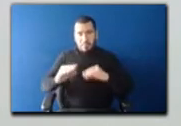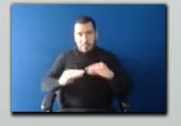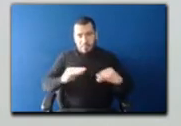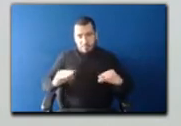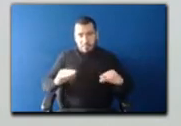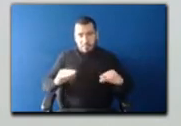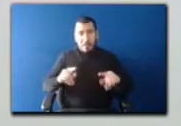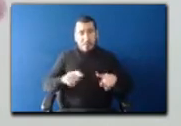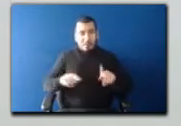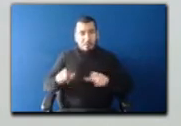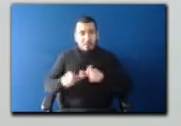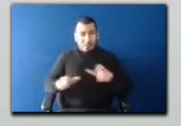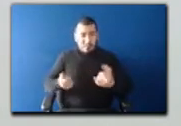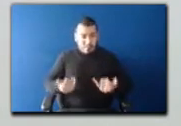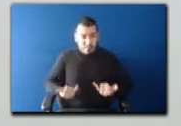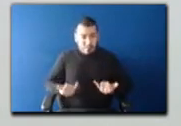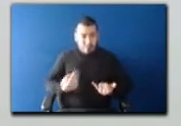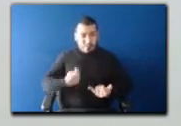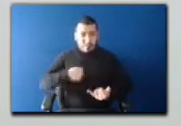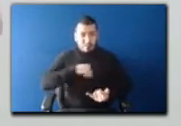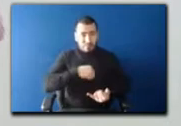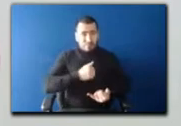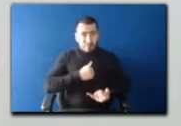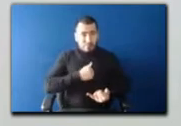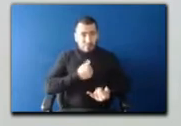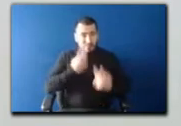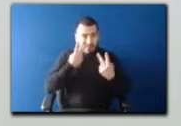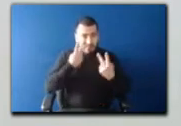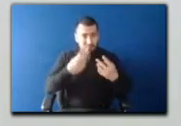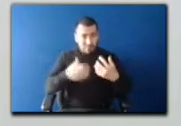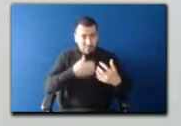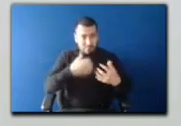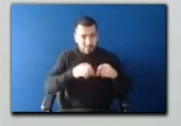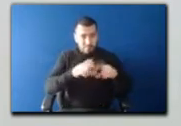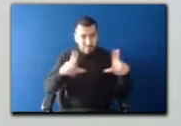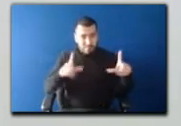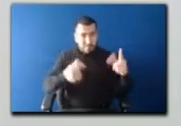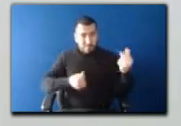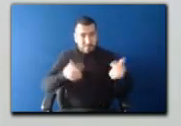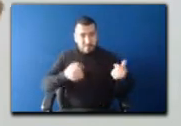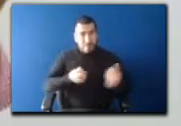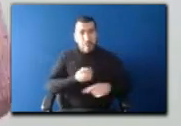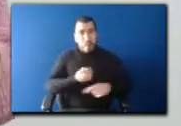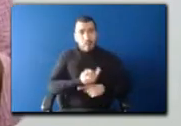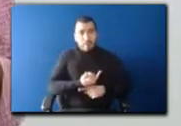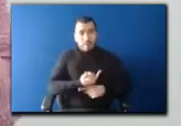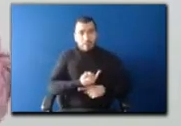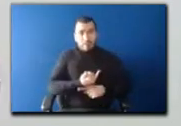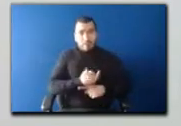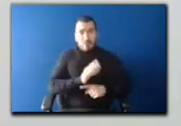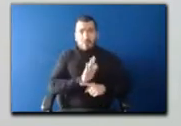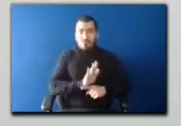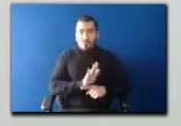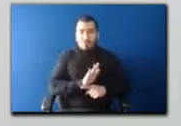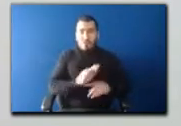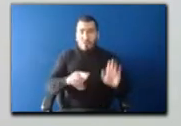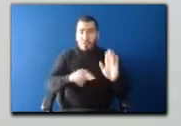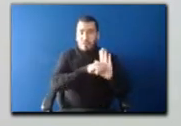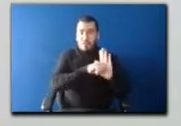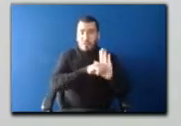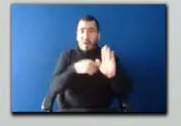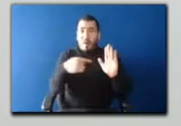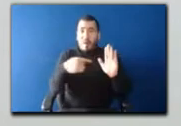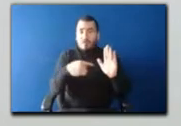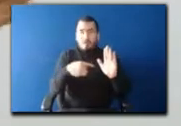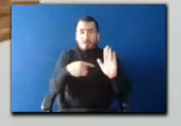personas hoy que nosotros evidenciamos en el sistema financiero que tienen acceso a financiación aún con un reporte negativo en las centrales